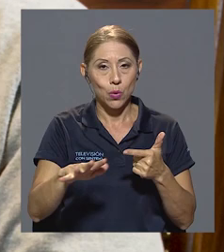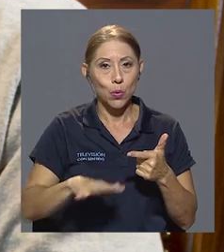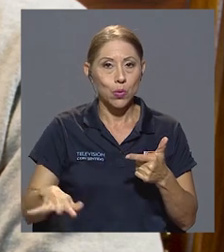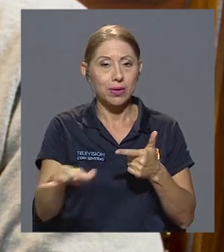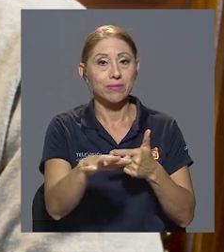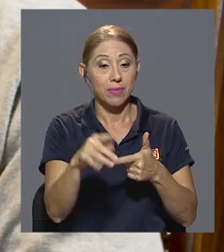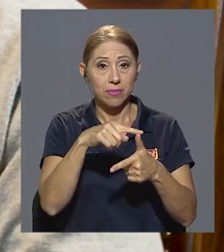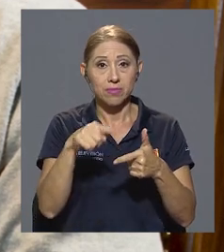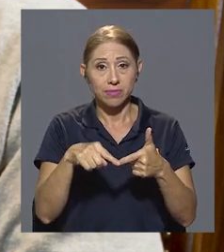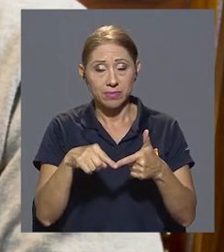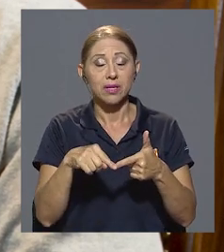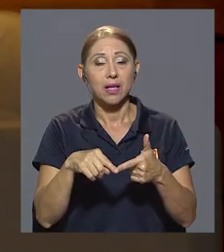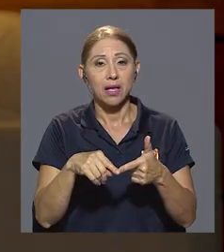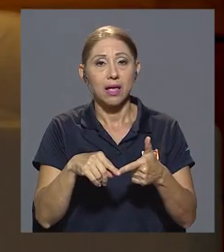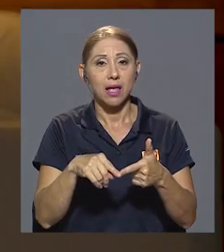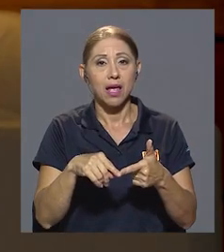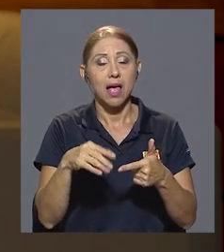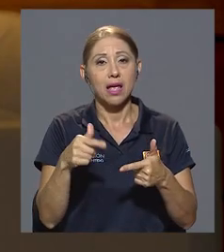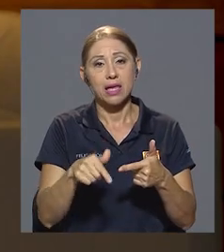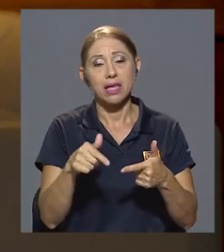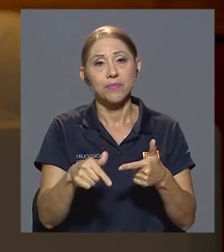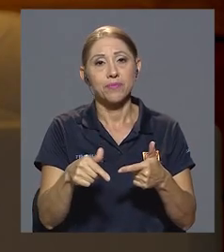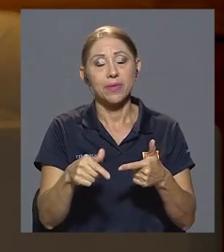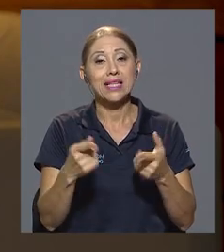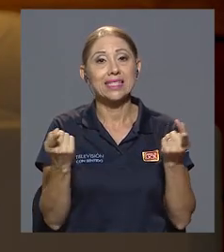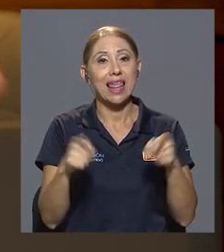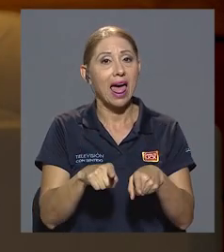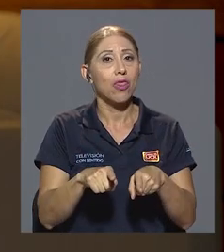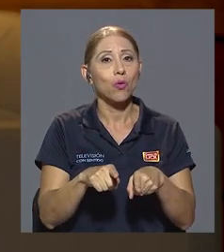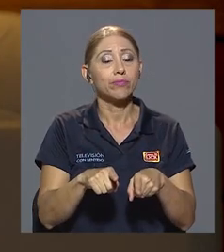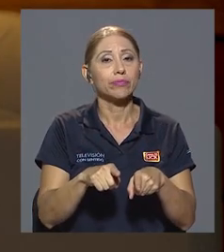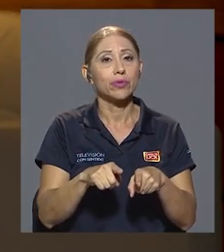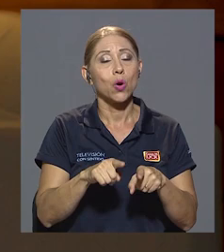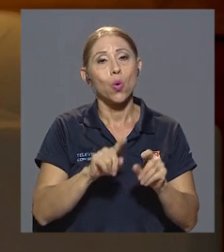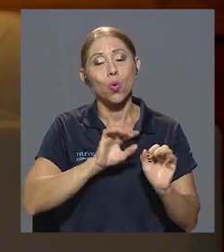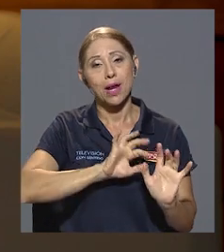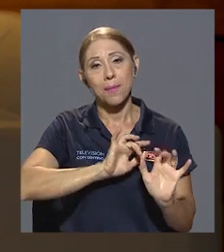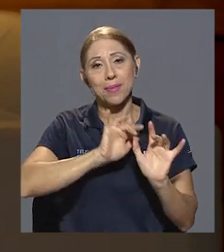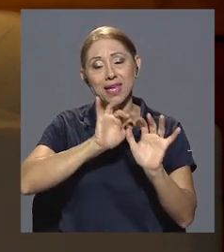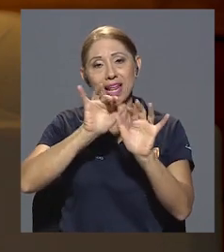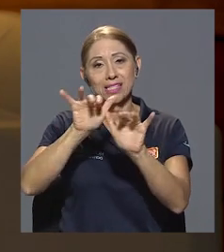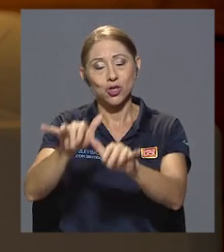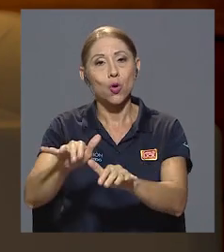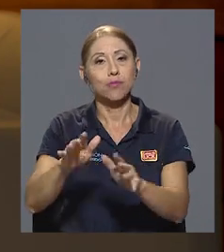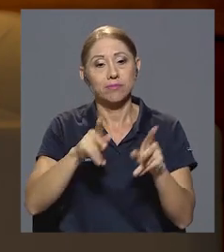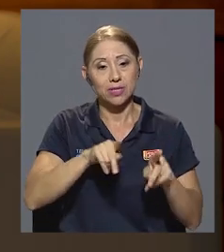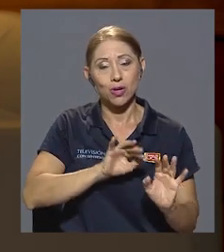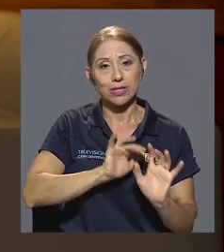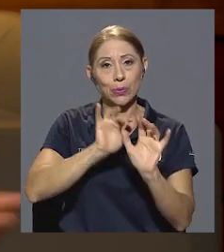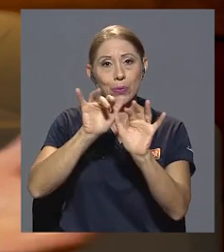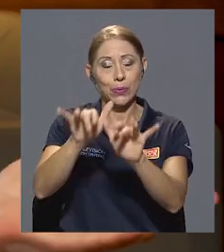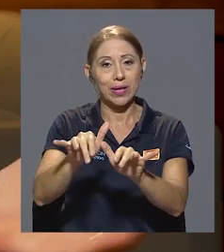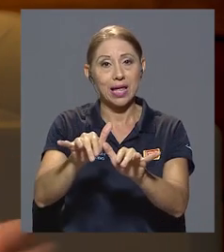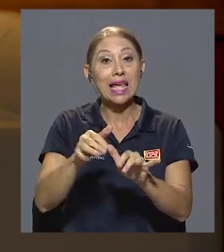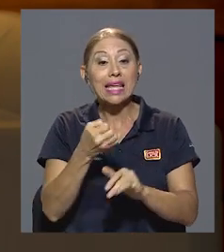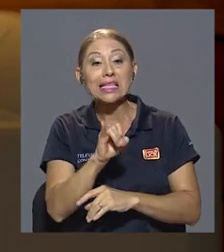son regiones en donde se ha dado una migración que proporcionalmente viene